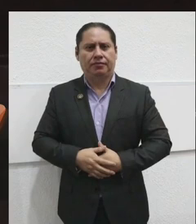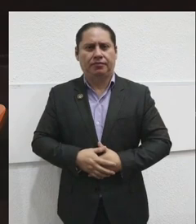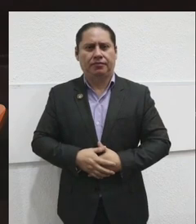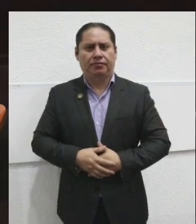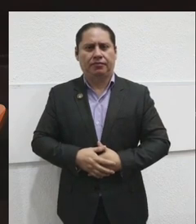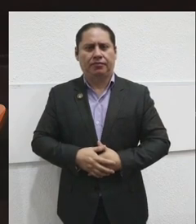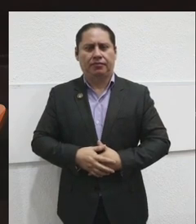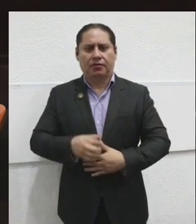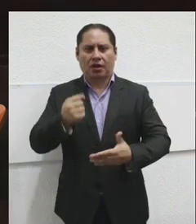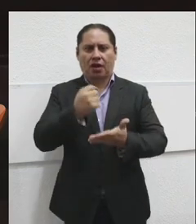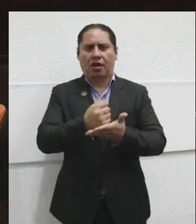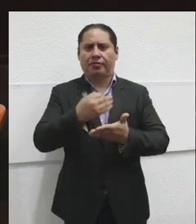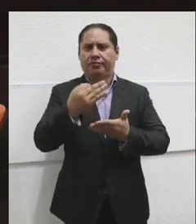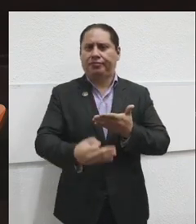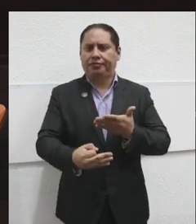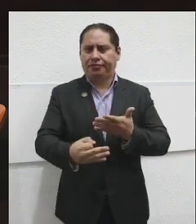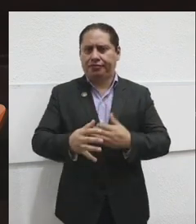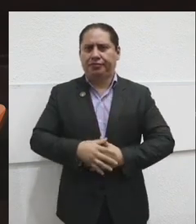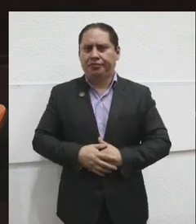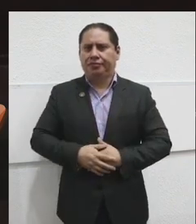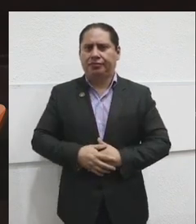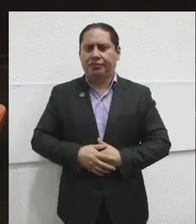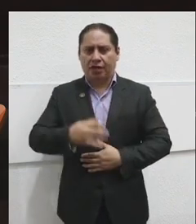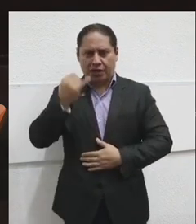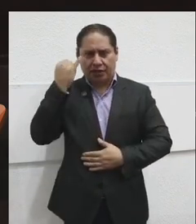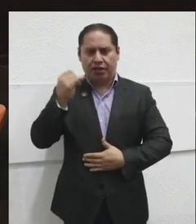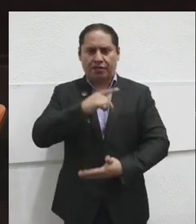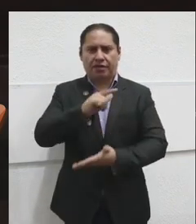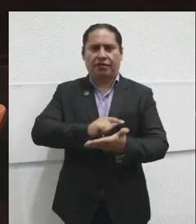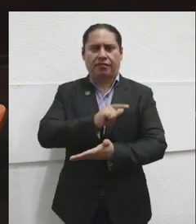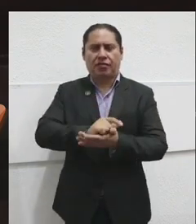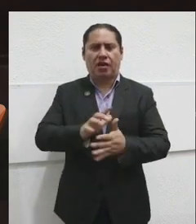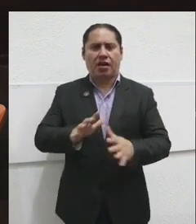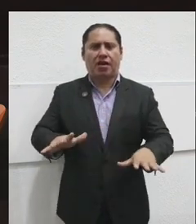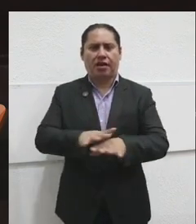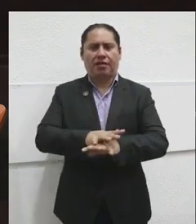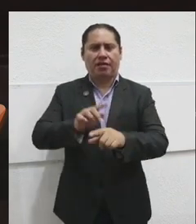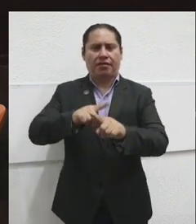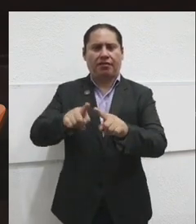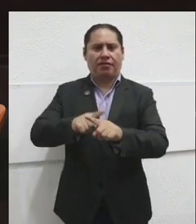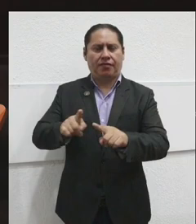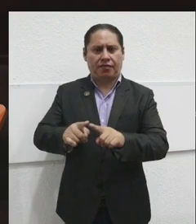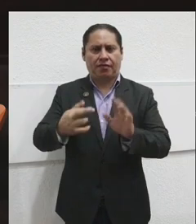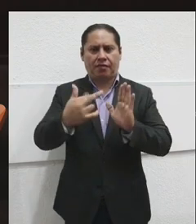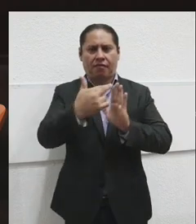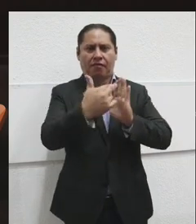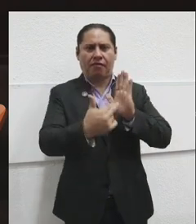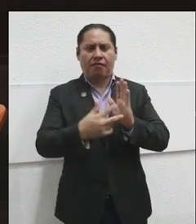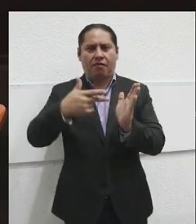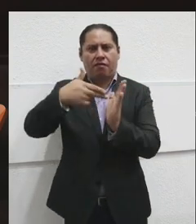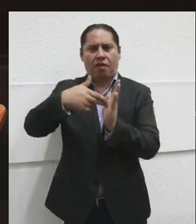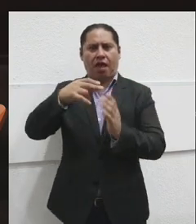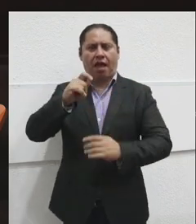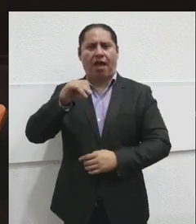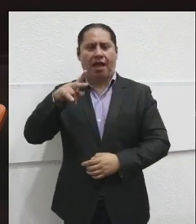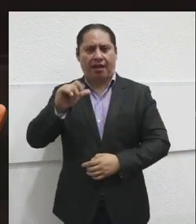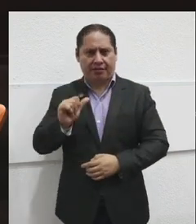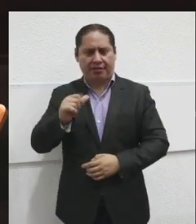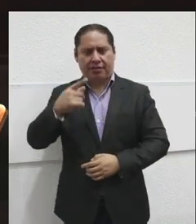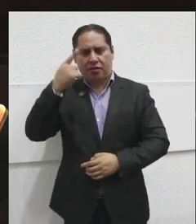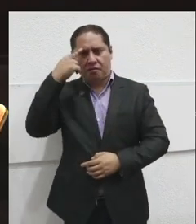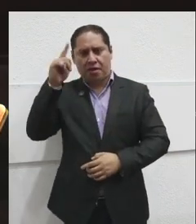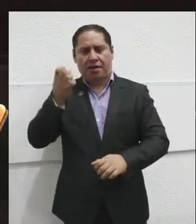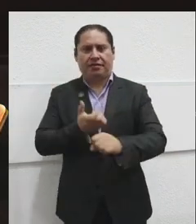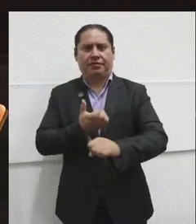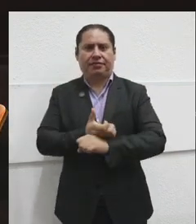Es de aprobarse la iniciativa de decreto que se reforma el Código de la Hacienda Pública del